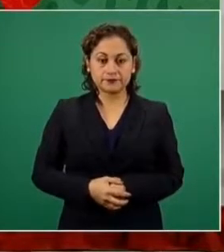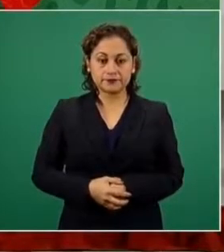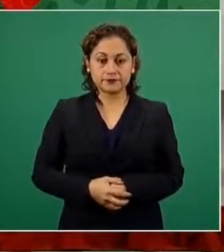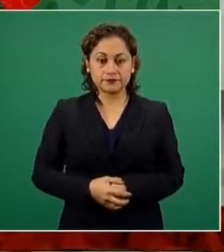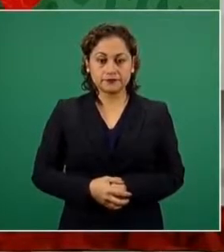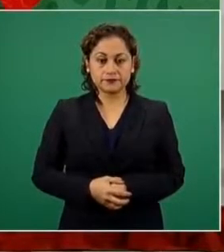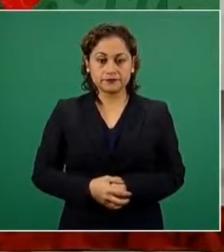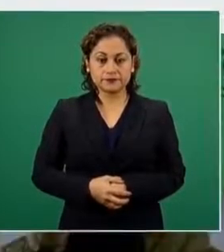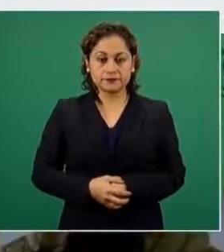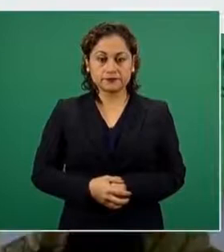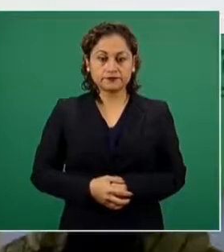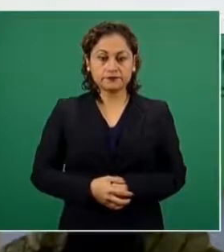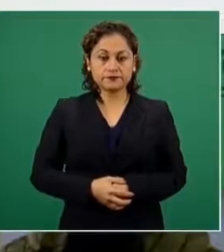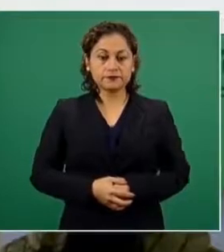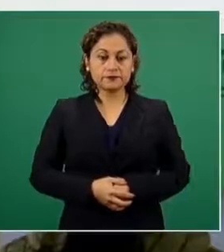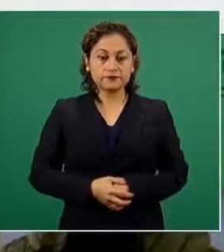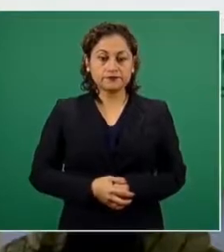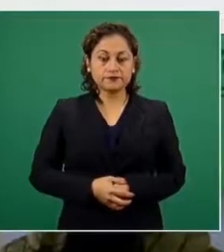Pero aún